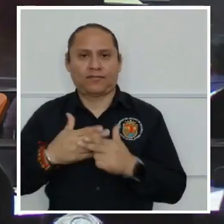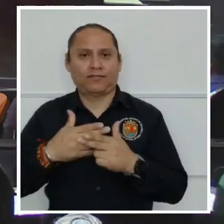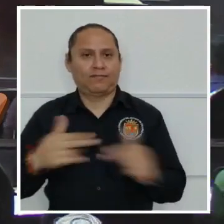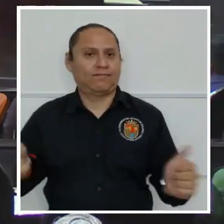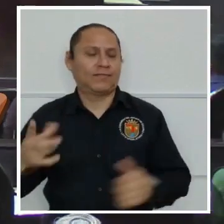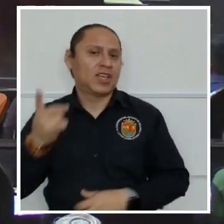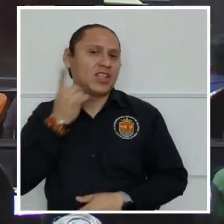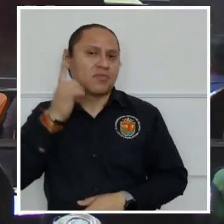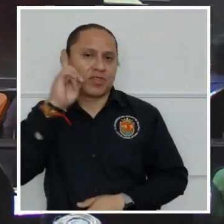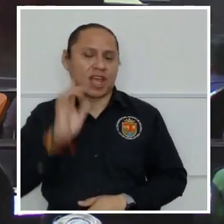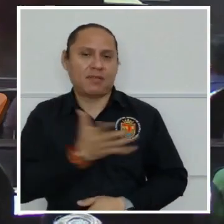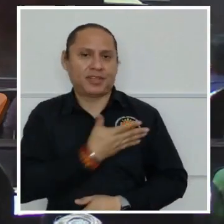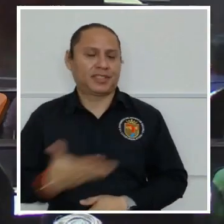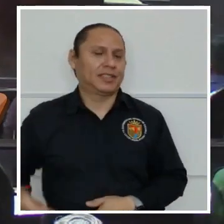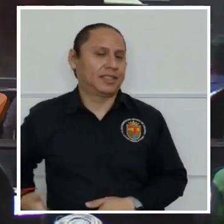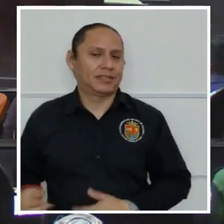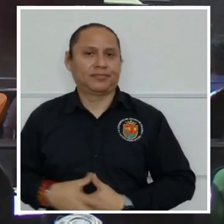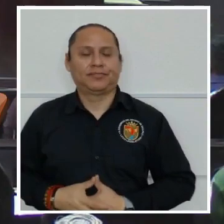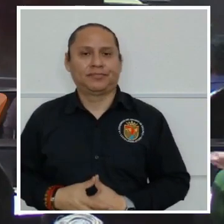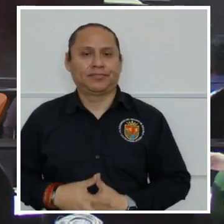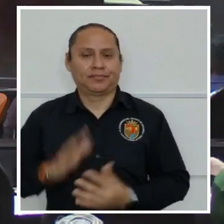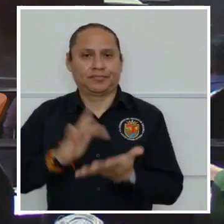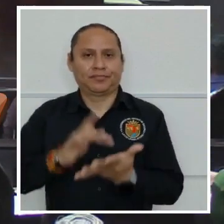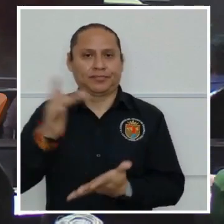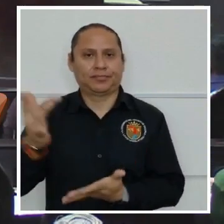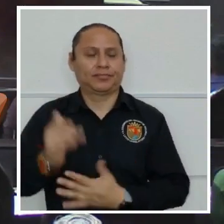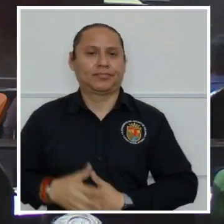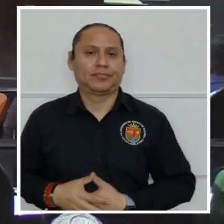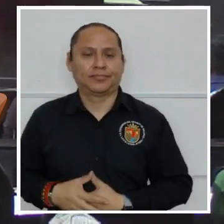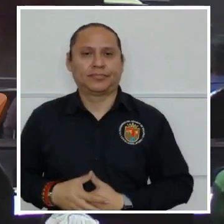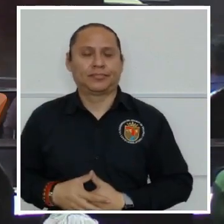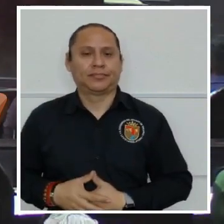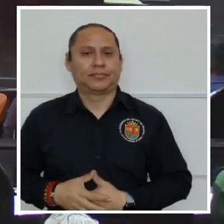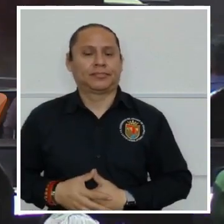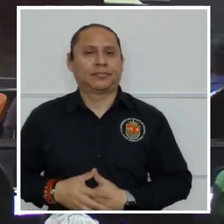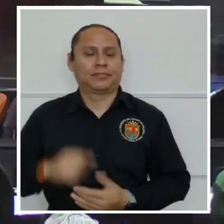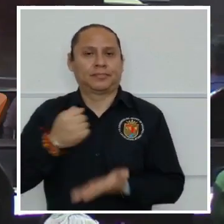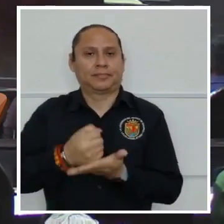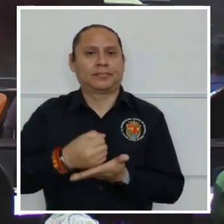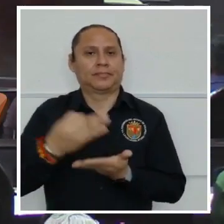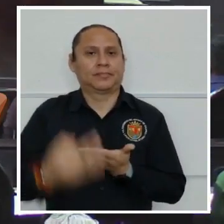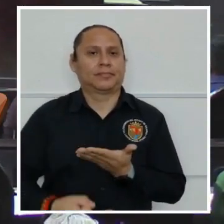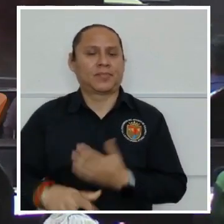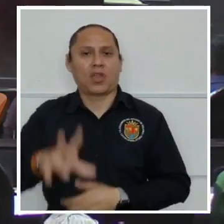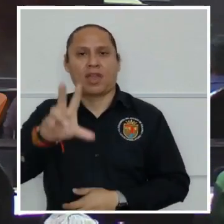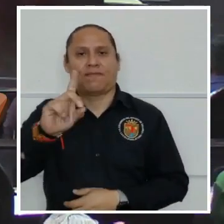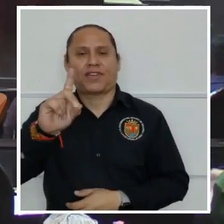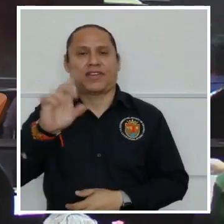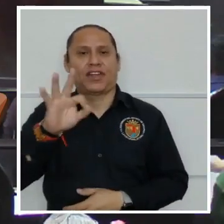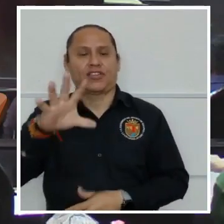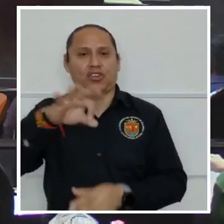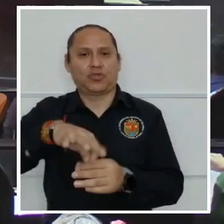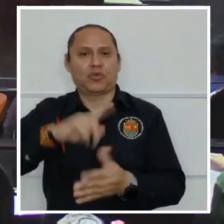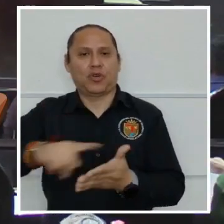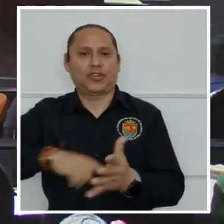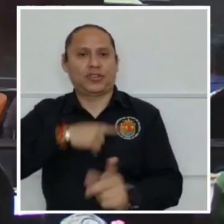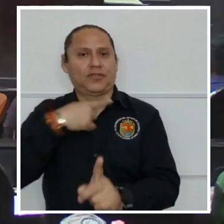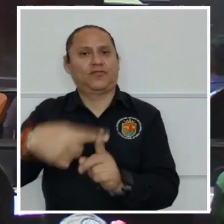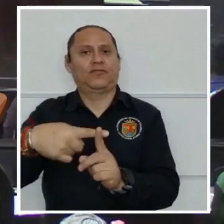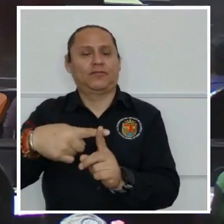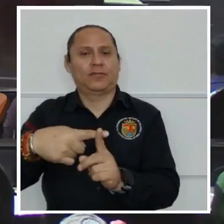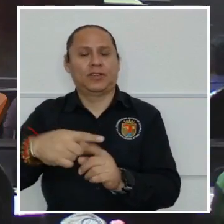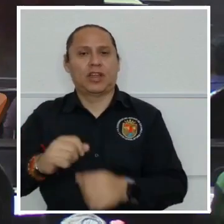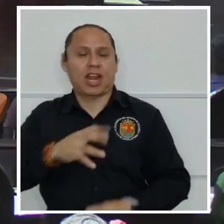legislador por emitir su voto, diputada presidenta. Gracias, diputada secretaria. Aprobado con 33 votos a